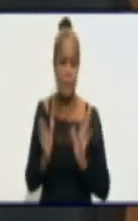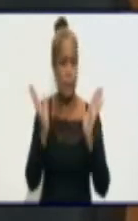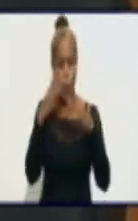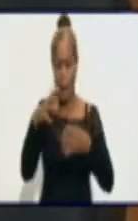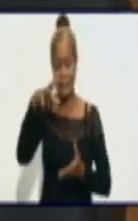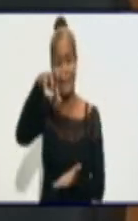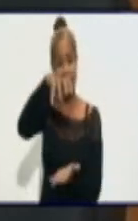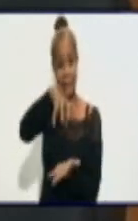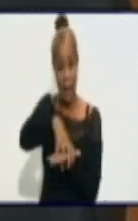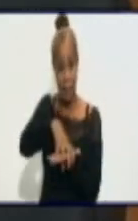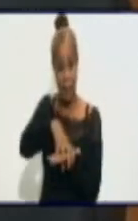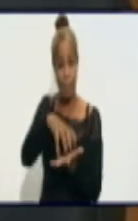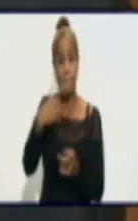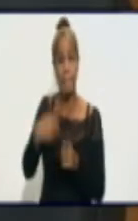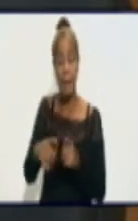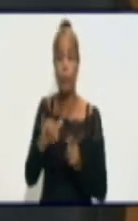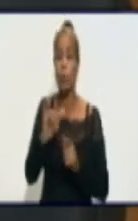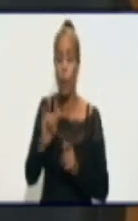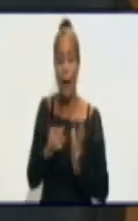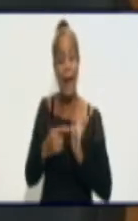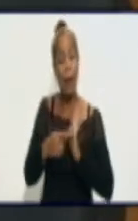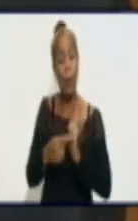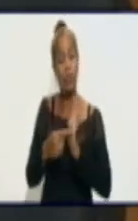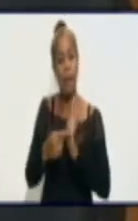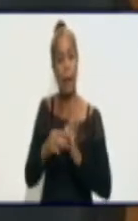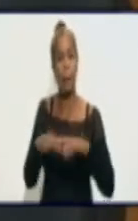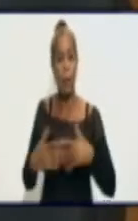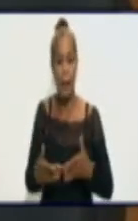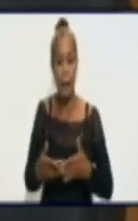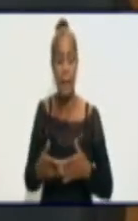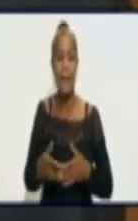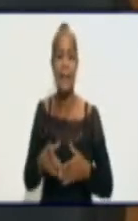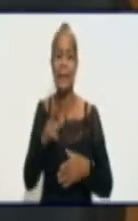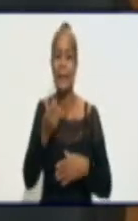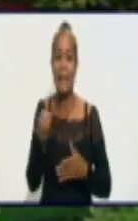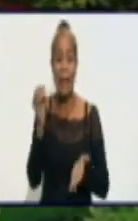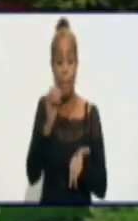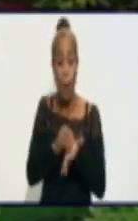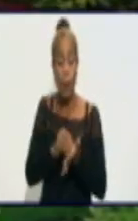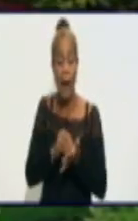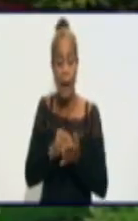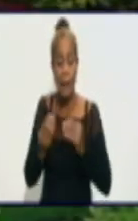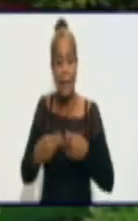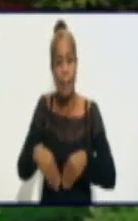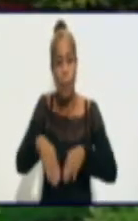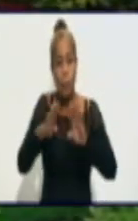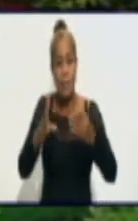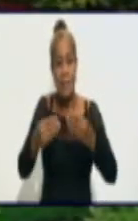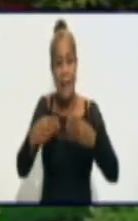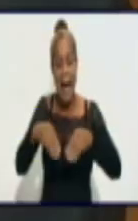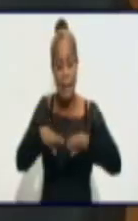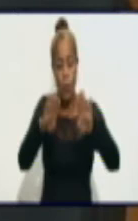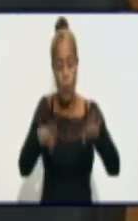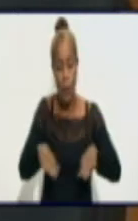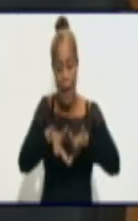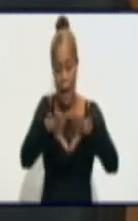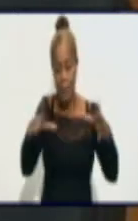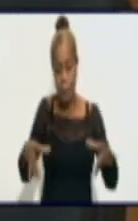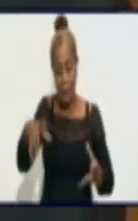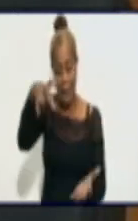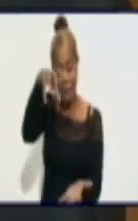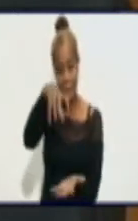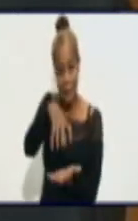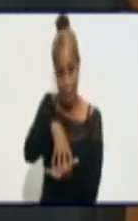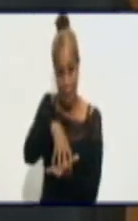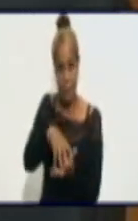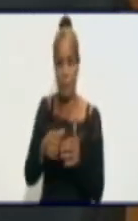también aconsejamos la presencia de un nylon o algún otro recipiente que pueda cubrir y hermetizar completamente este depósito.